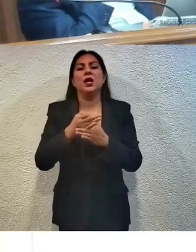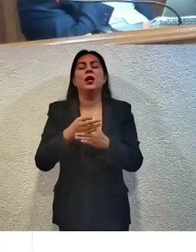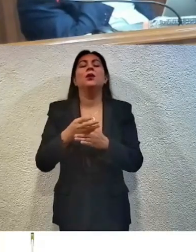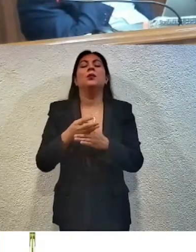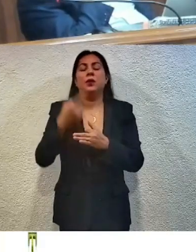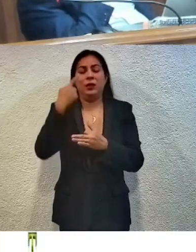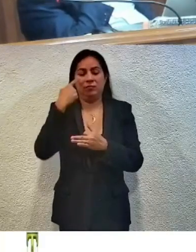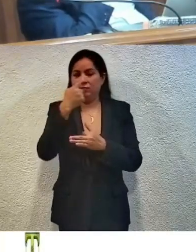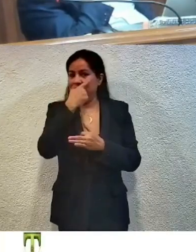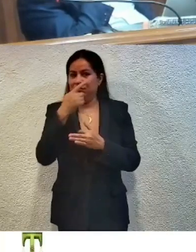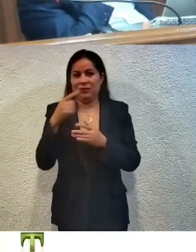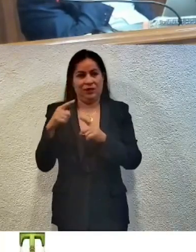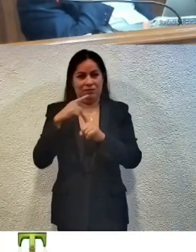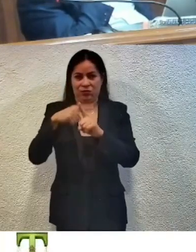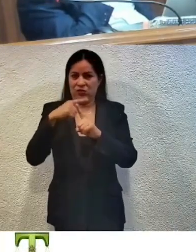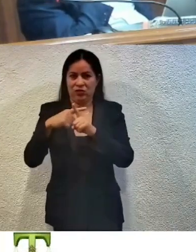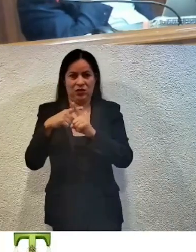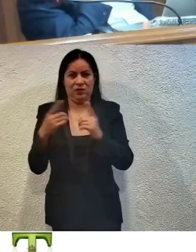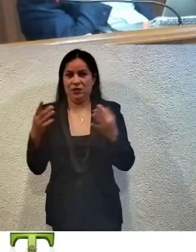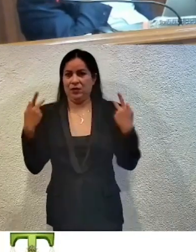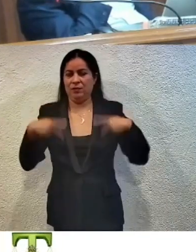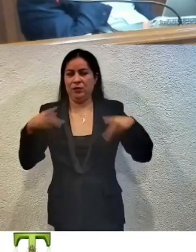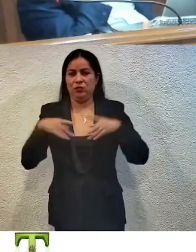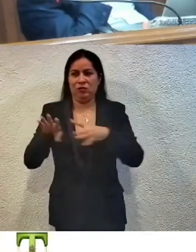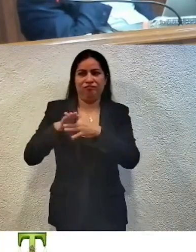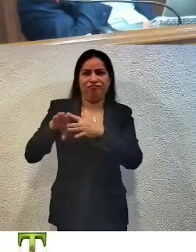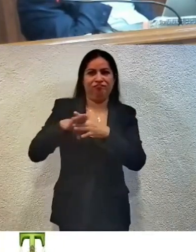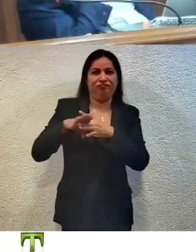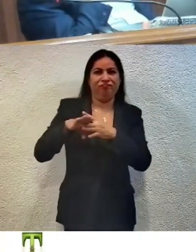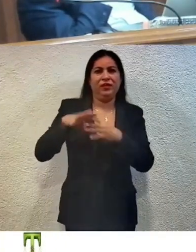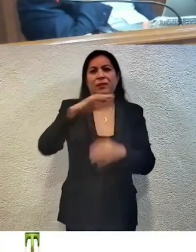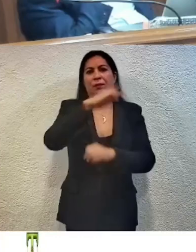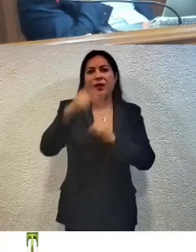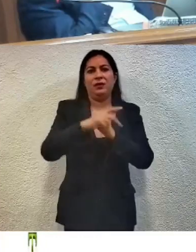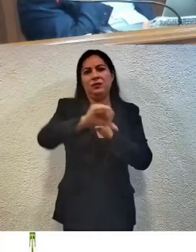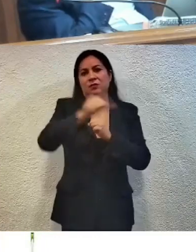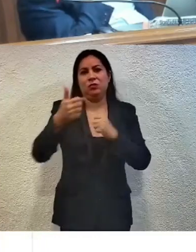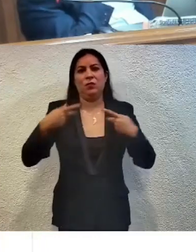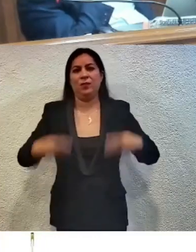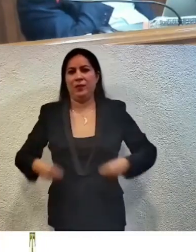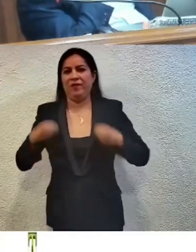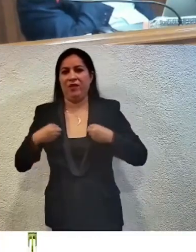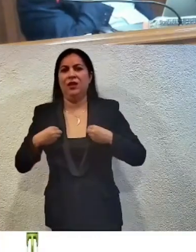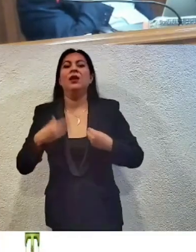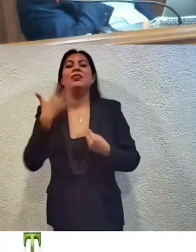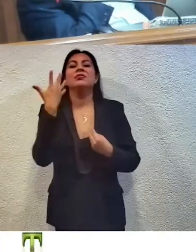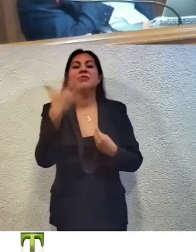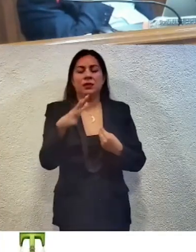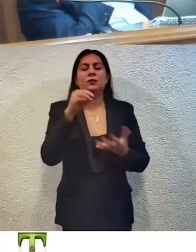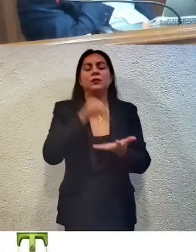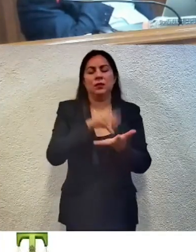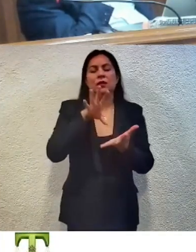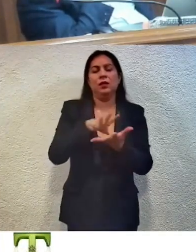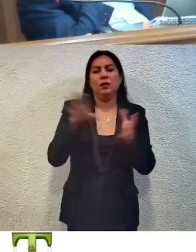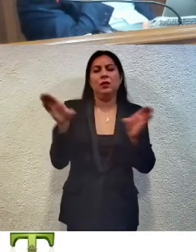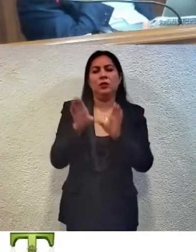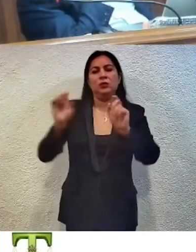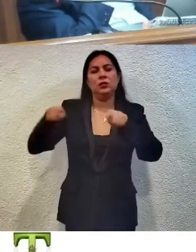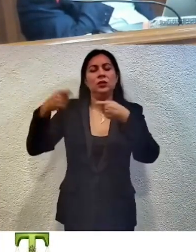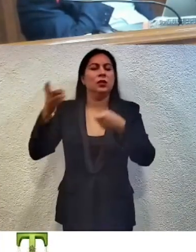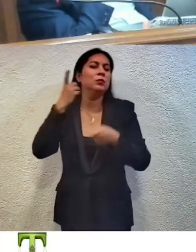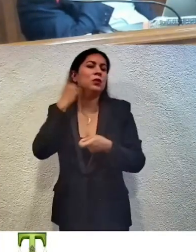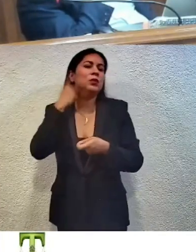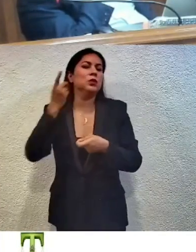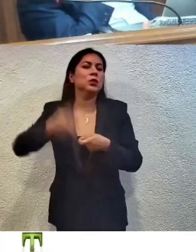acción afirmativa de personas migrantes y residentes en el extranjero. Décimo, se confirman las constancias de asignación de